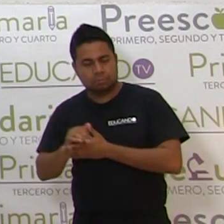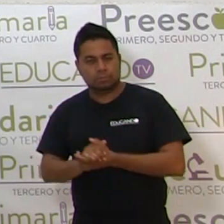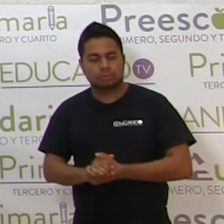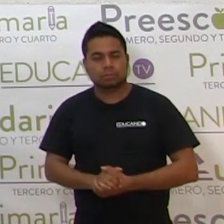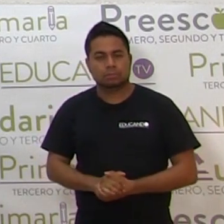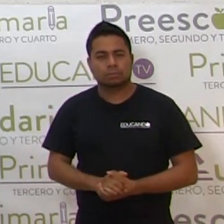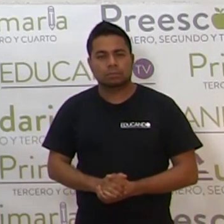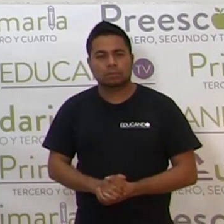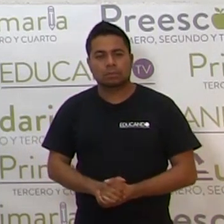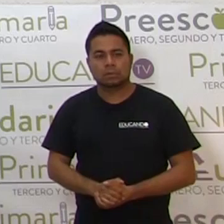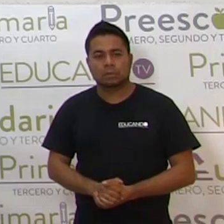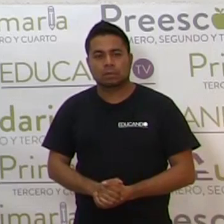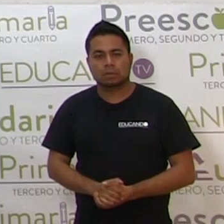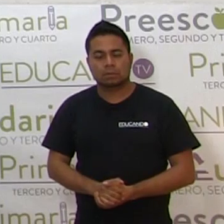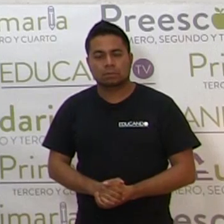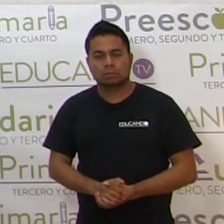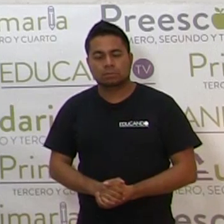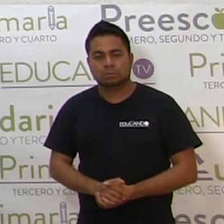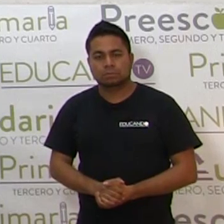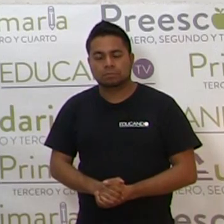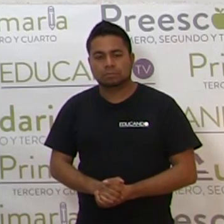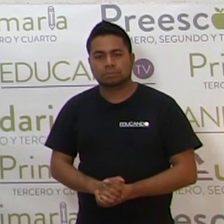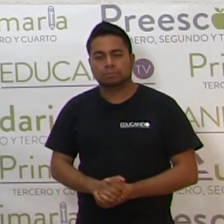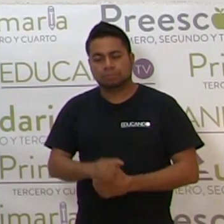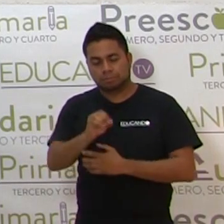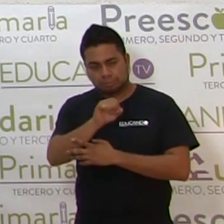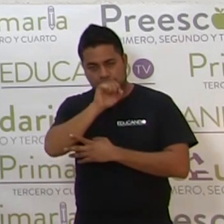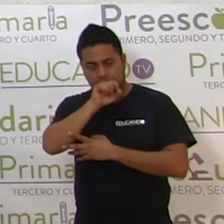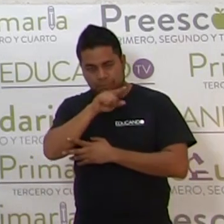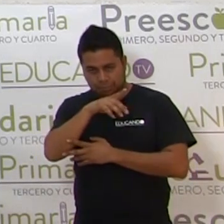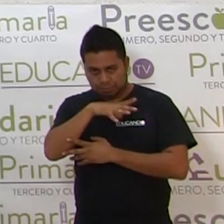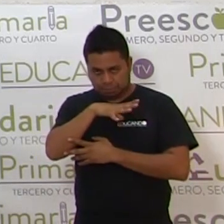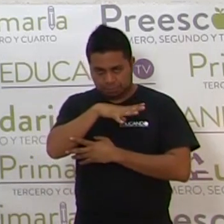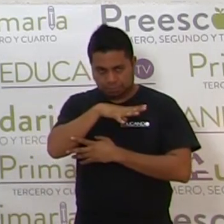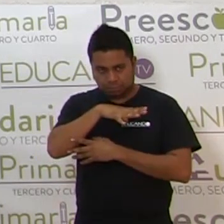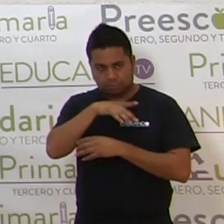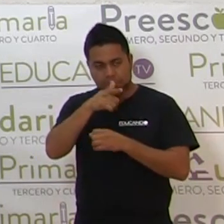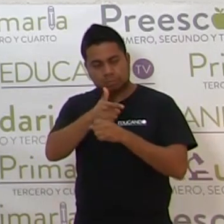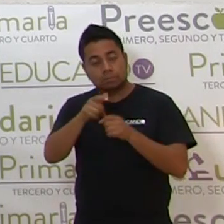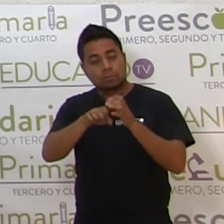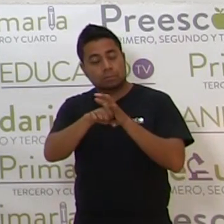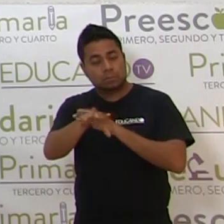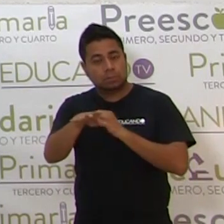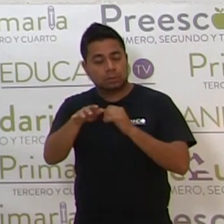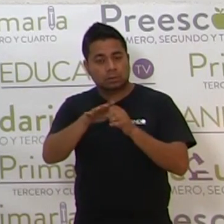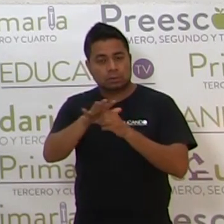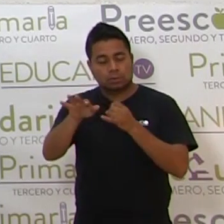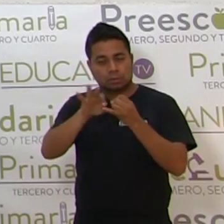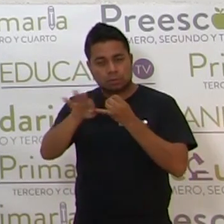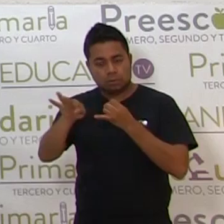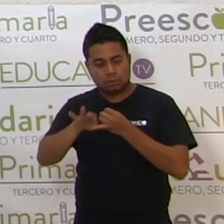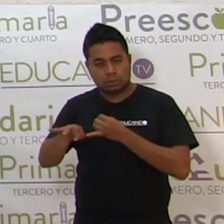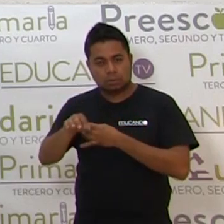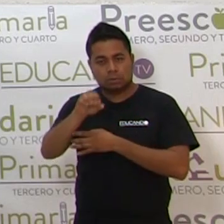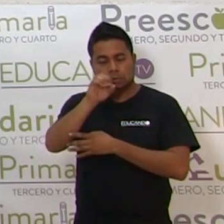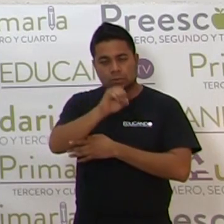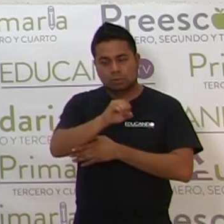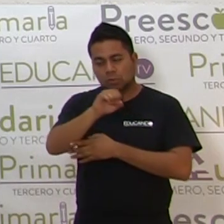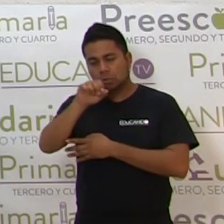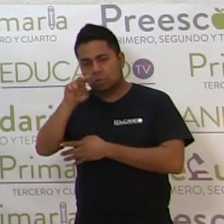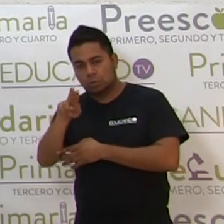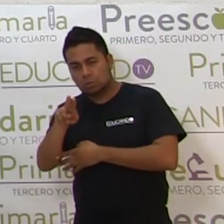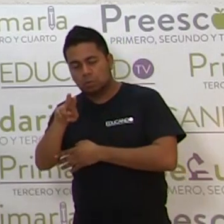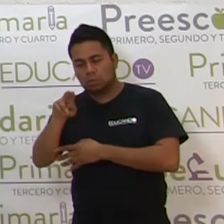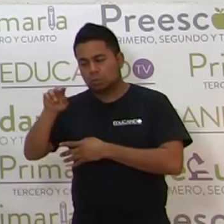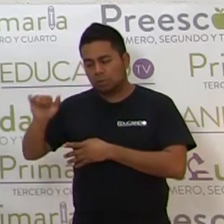mucha atención. O también puedes encontrar lo que es o lo que es u, o lo